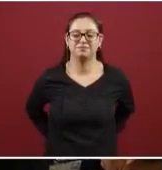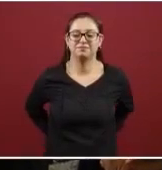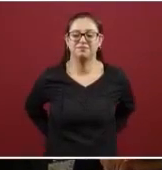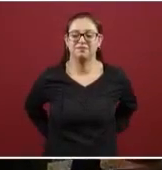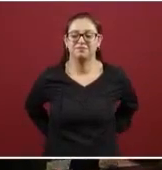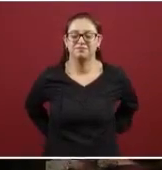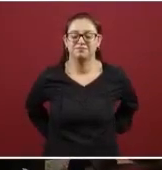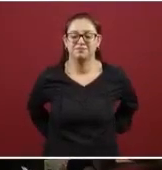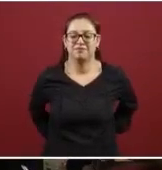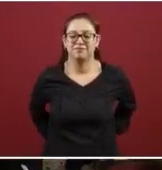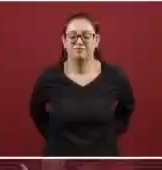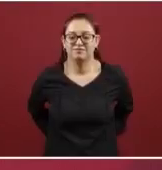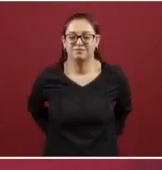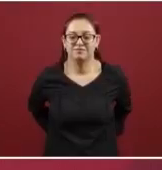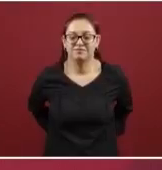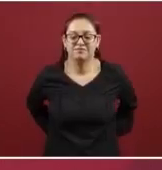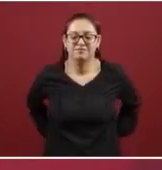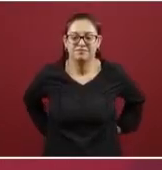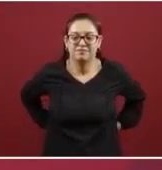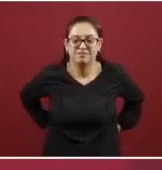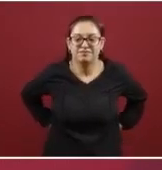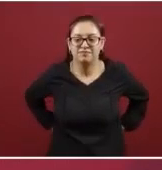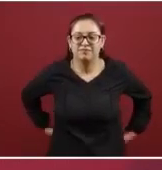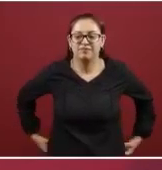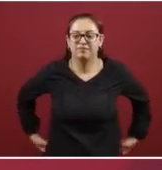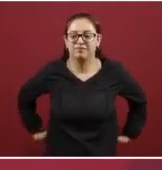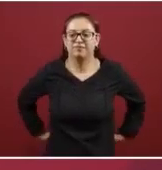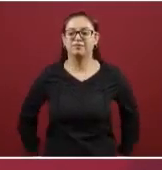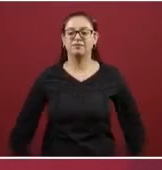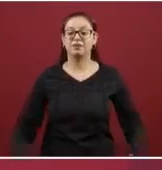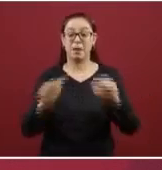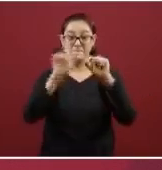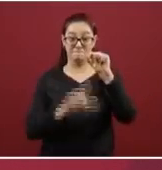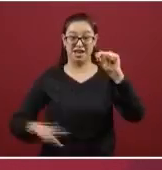Y la felicitación a todas las niñas y los niños de México.